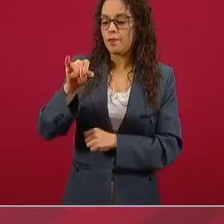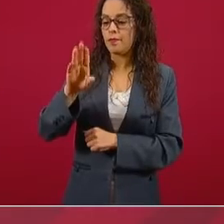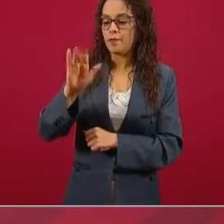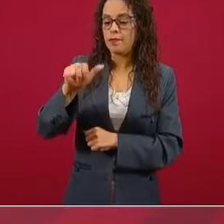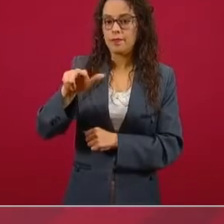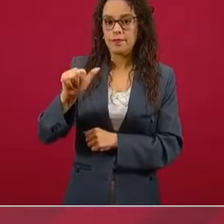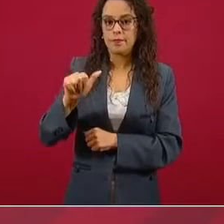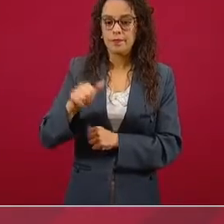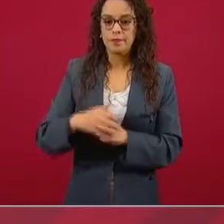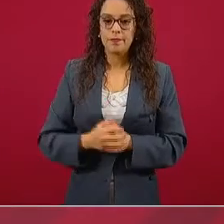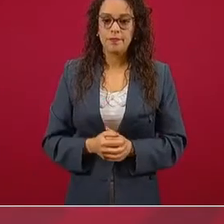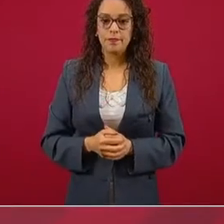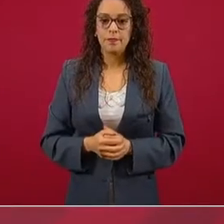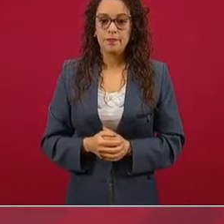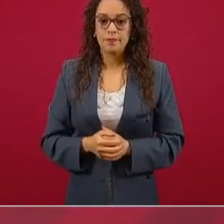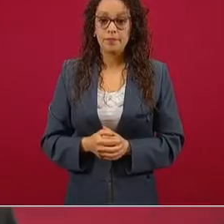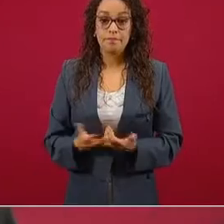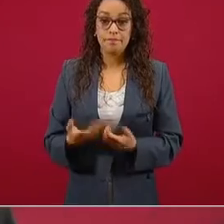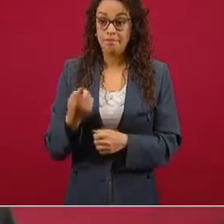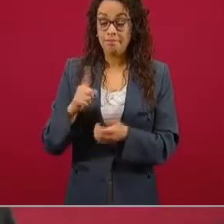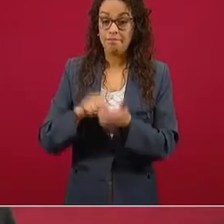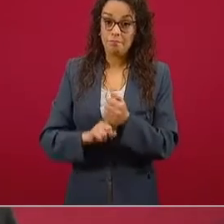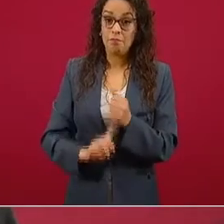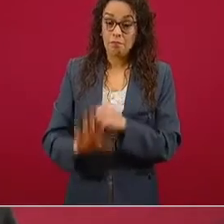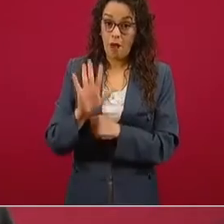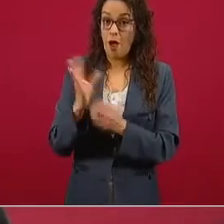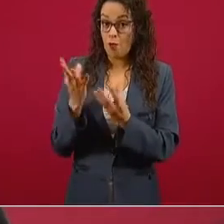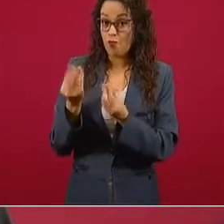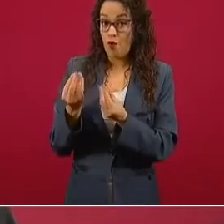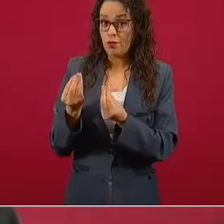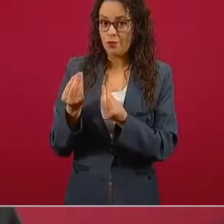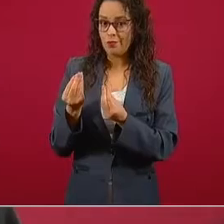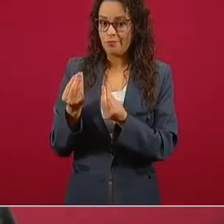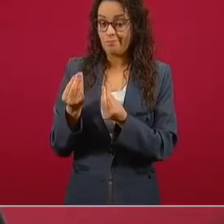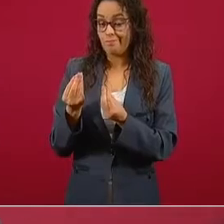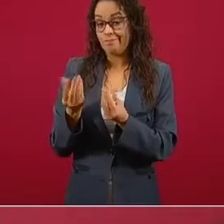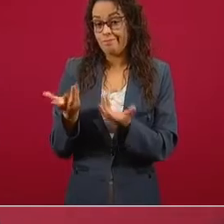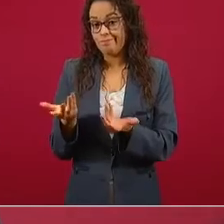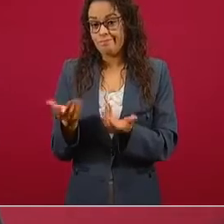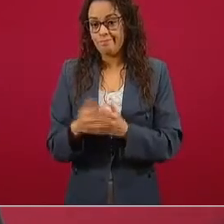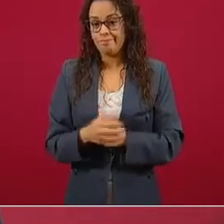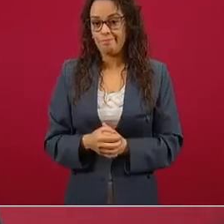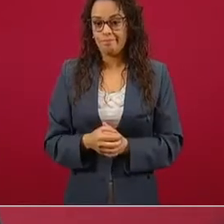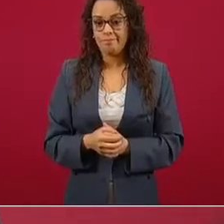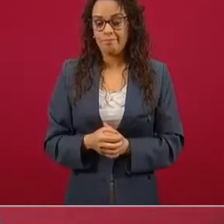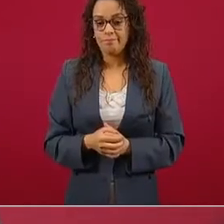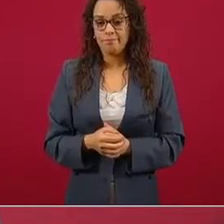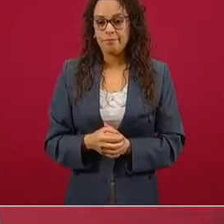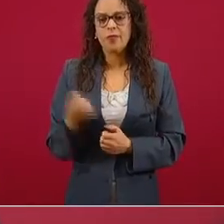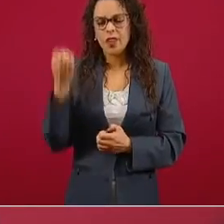Y eso era mucho. ¿Y cómo es el examen?